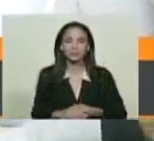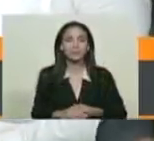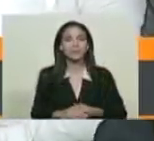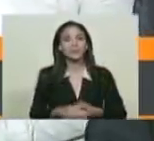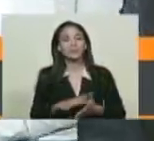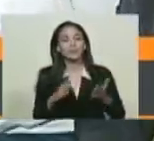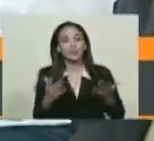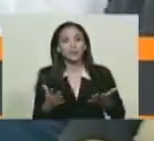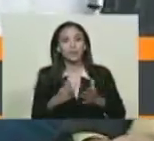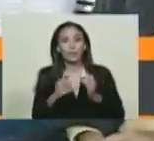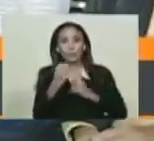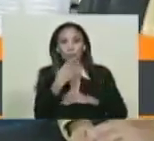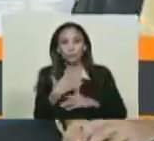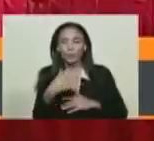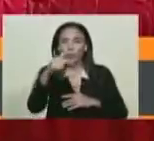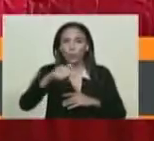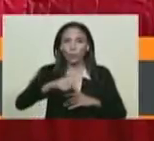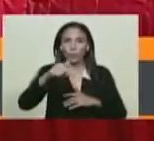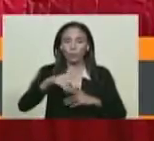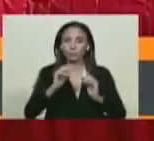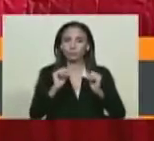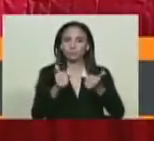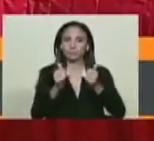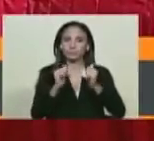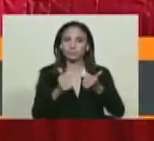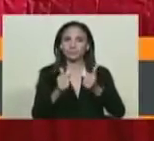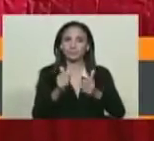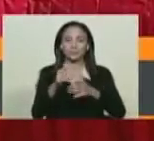Bueno, hoy estamos empezando